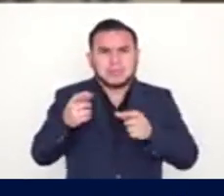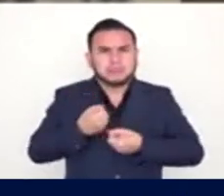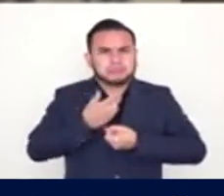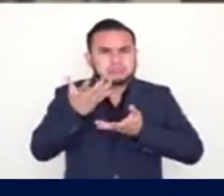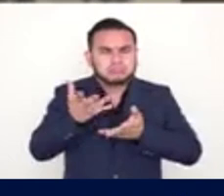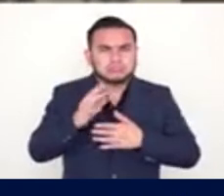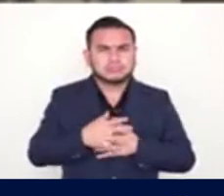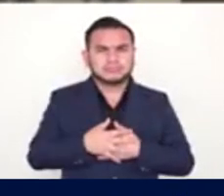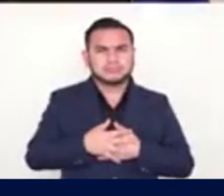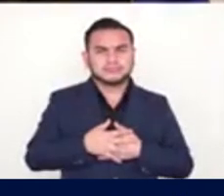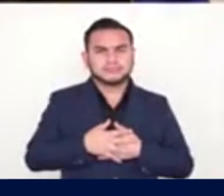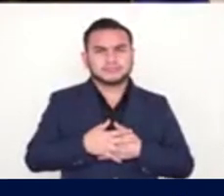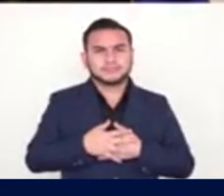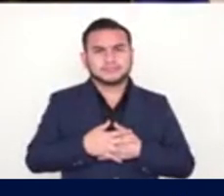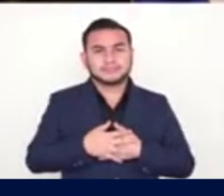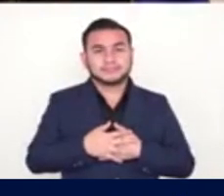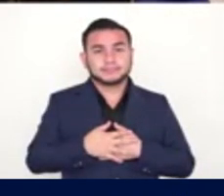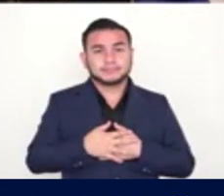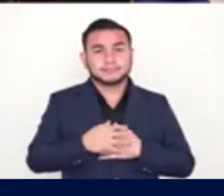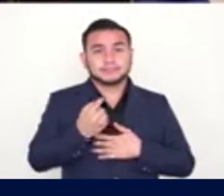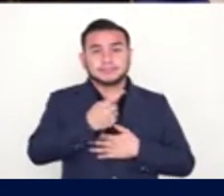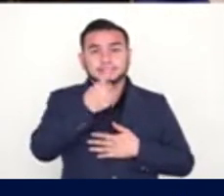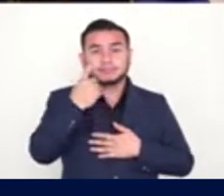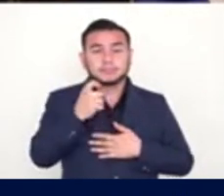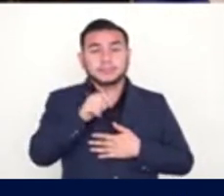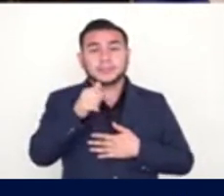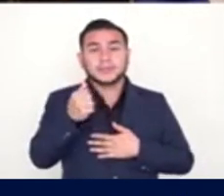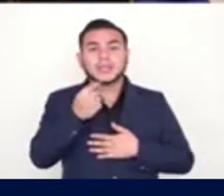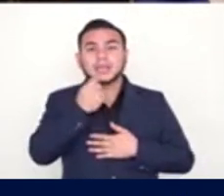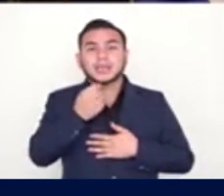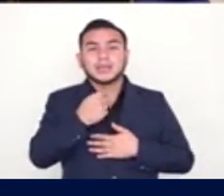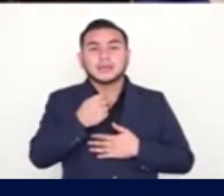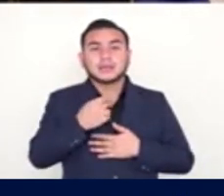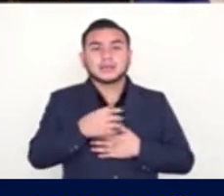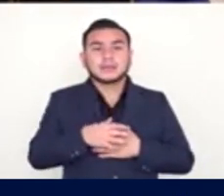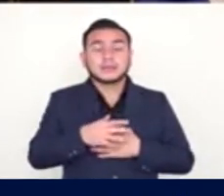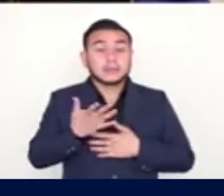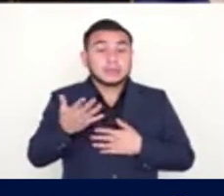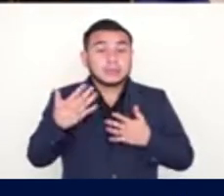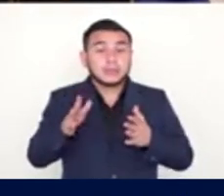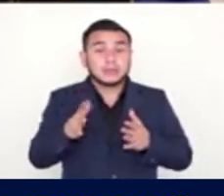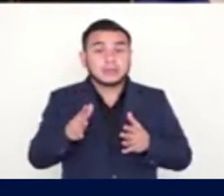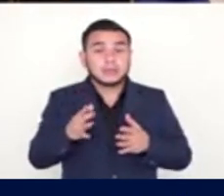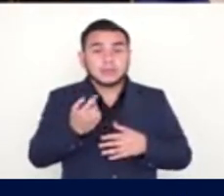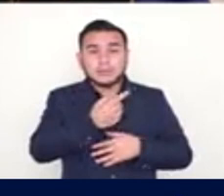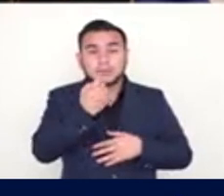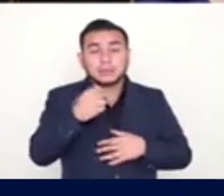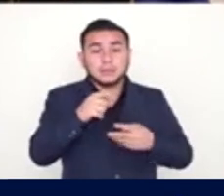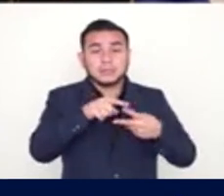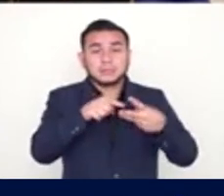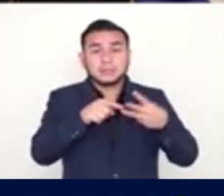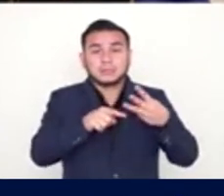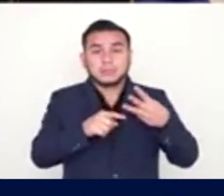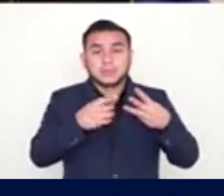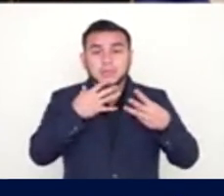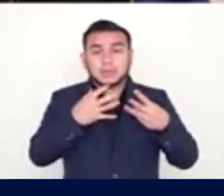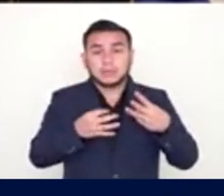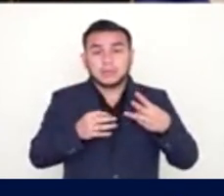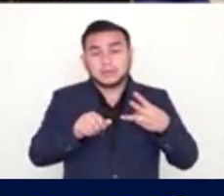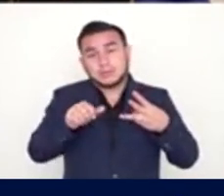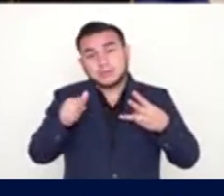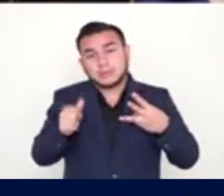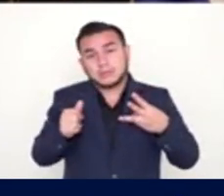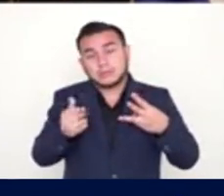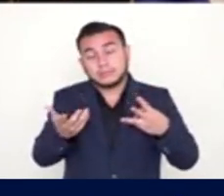¿verdad? Bien, había otro que estaba gritando también, que denle la pregunta a ella, porque ya tú ya preguntaste tres cosas, creo, y eso que te metiste